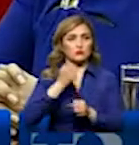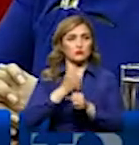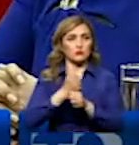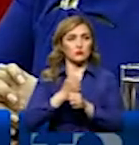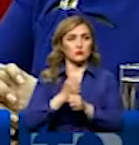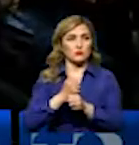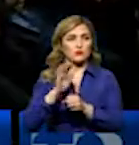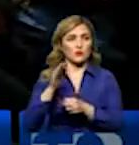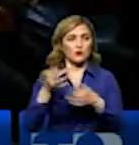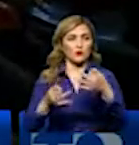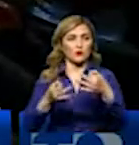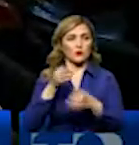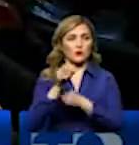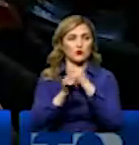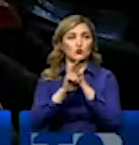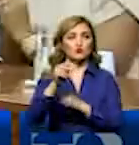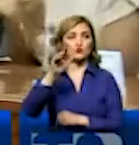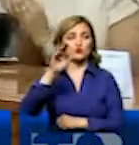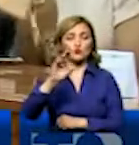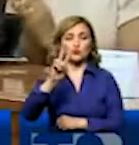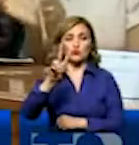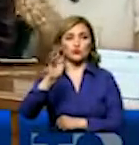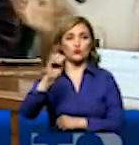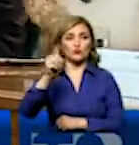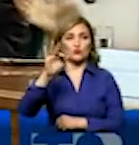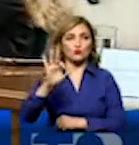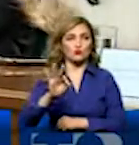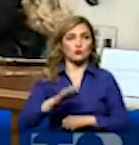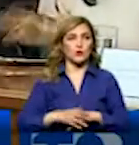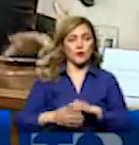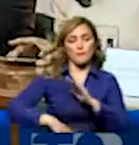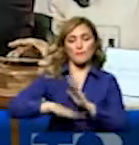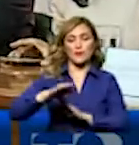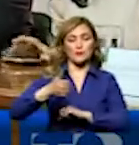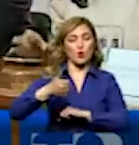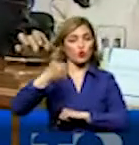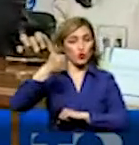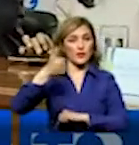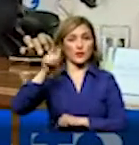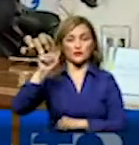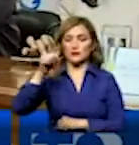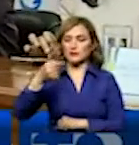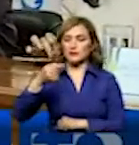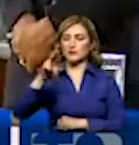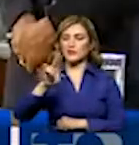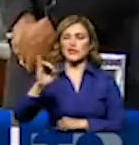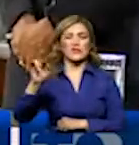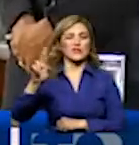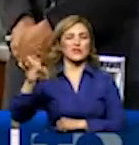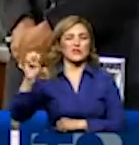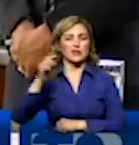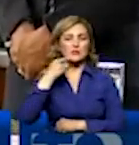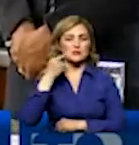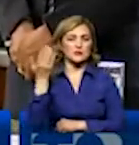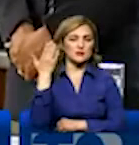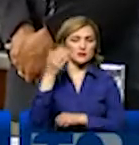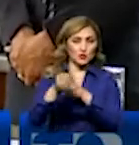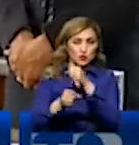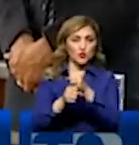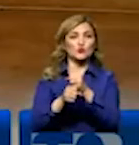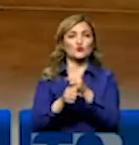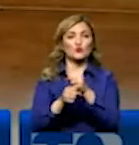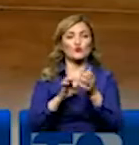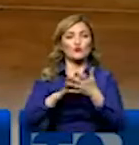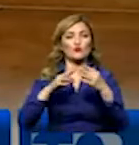entidad judicial en el 2019. Paulina Aguirre, máxima autoridad de esa función, dio a conocer que el año pasado